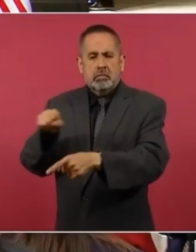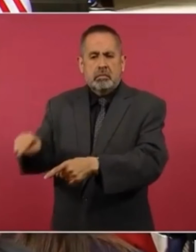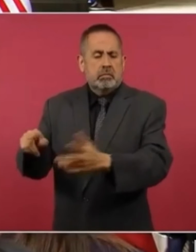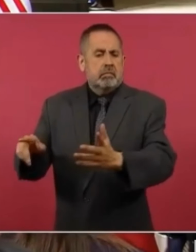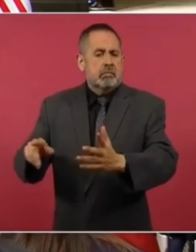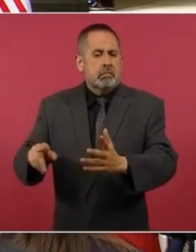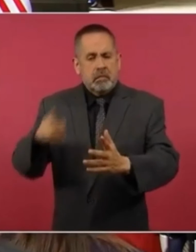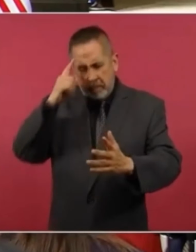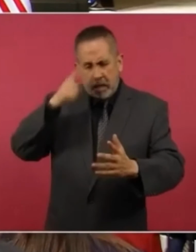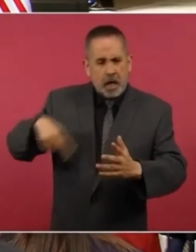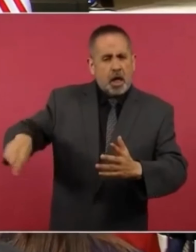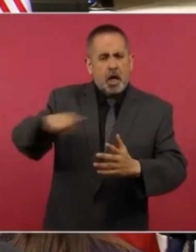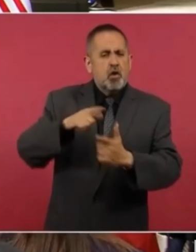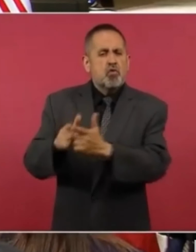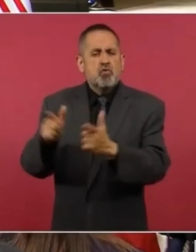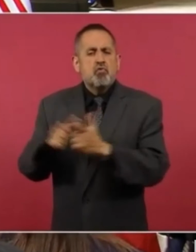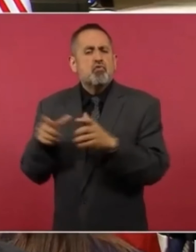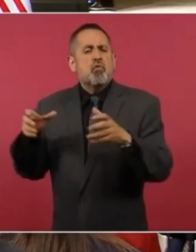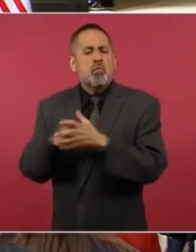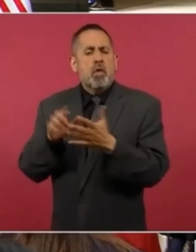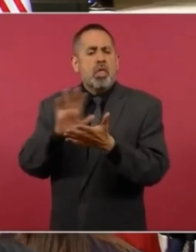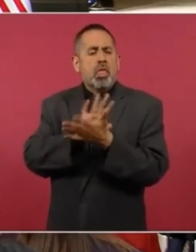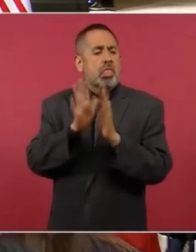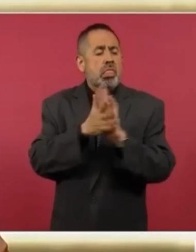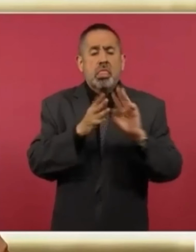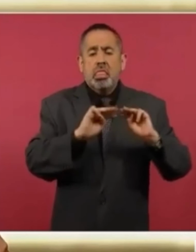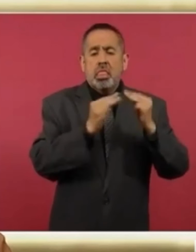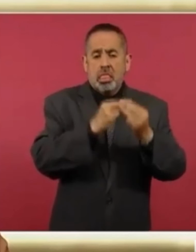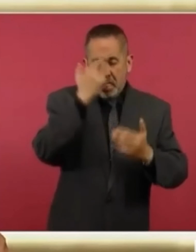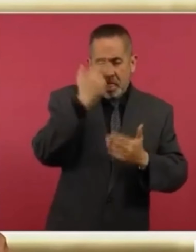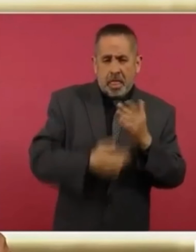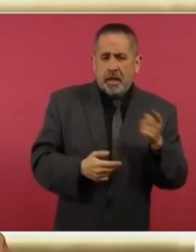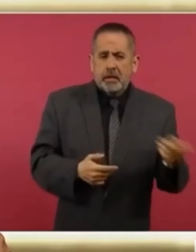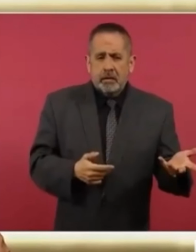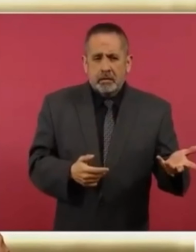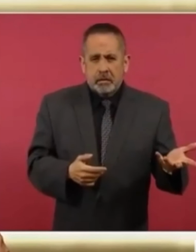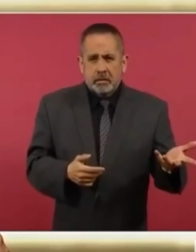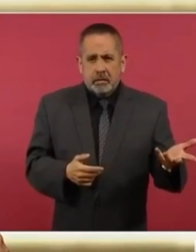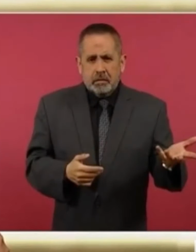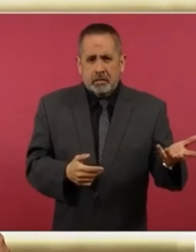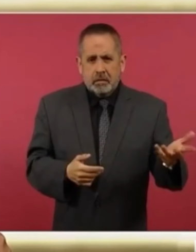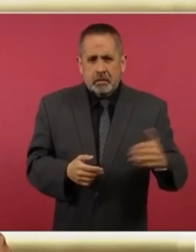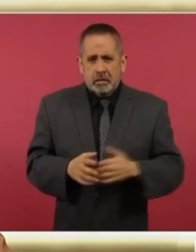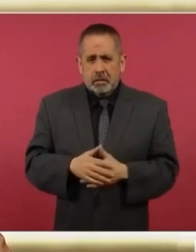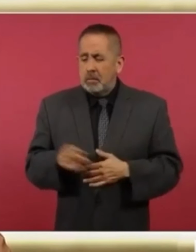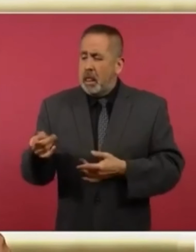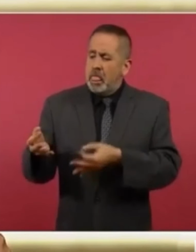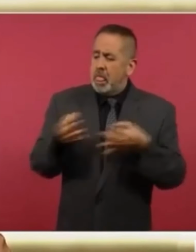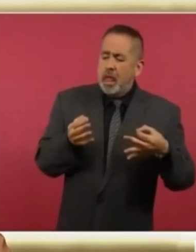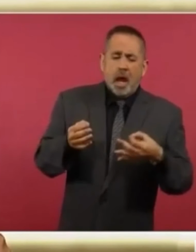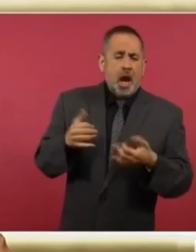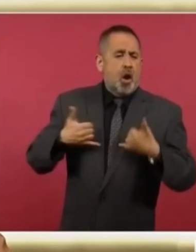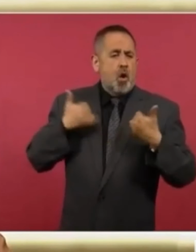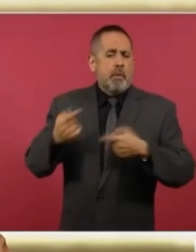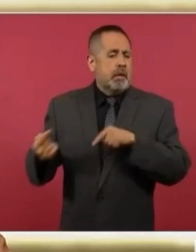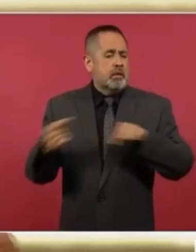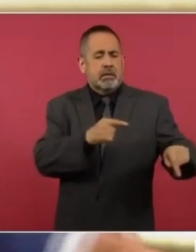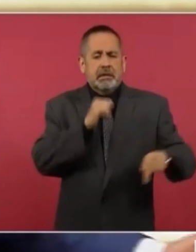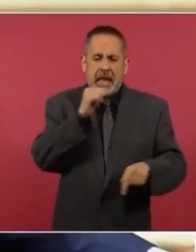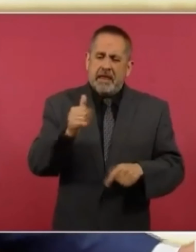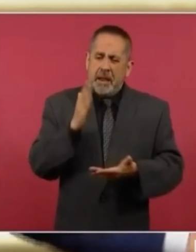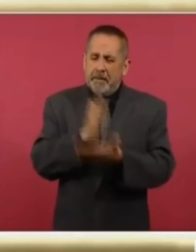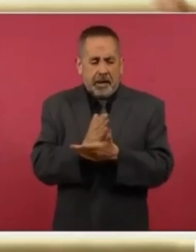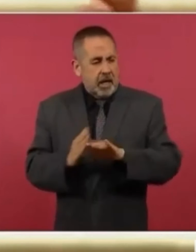a los grupos de la delincuencia, que no enganchen a los jóvenes, que no se los lleven,